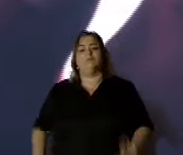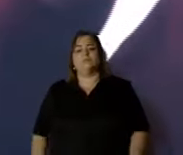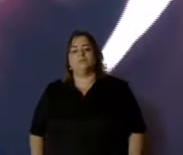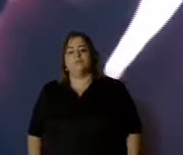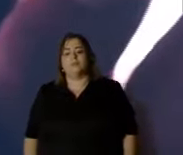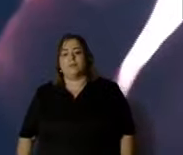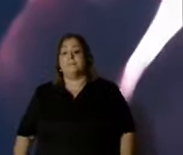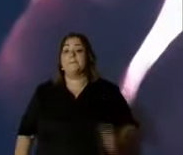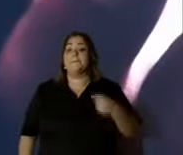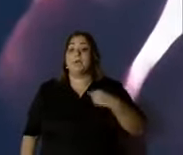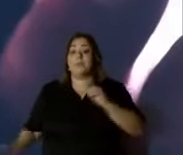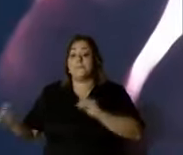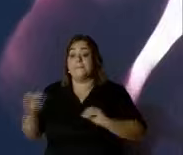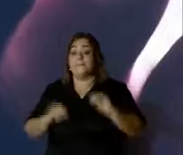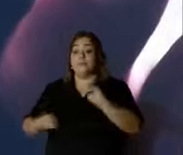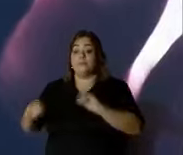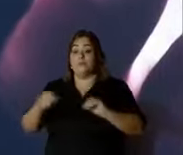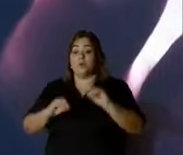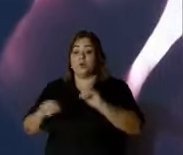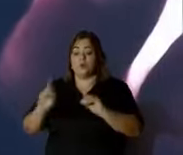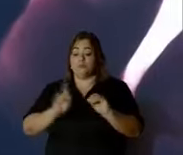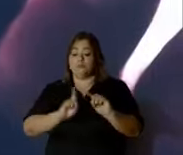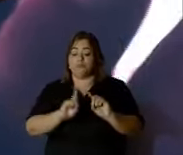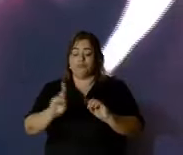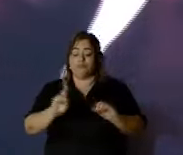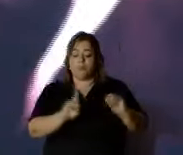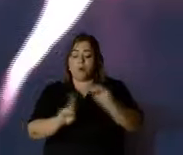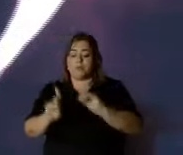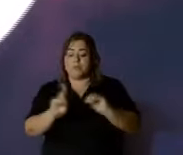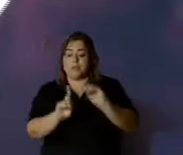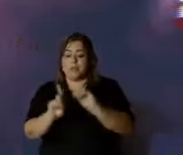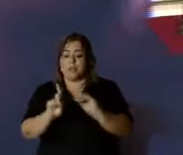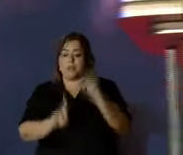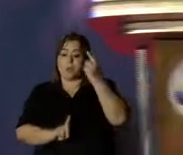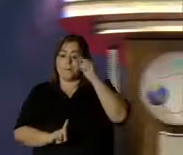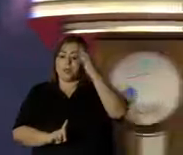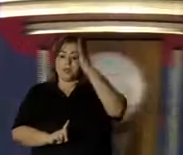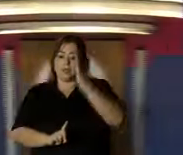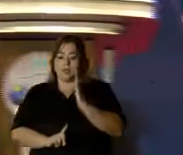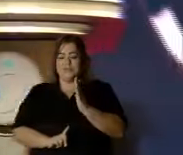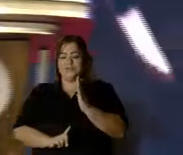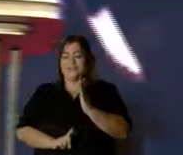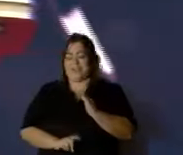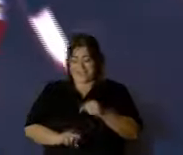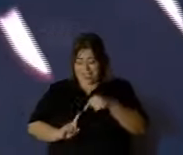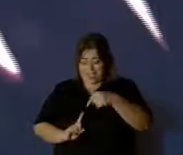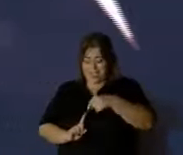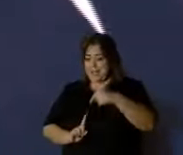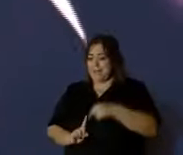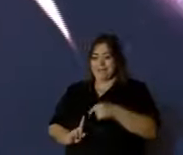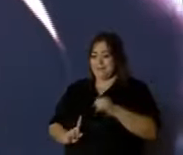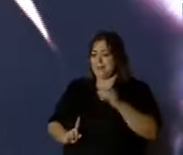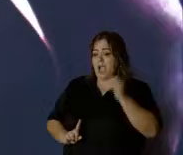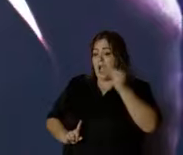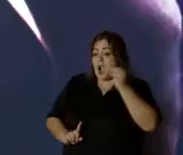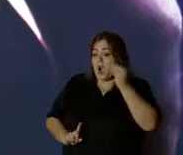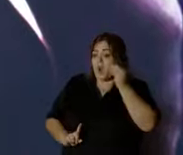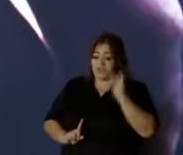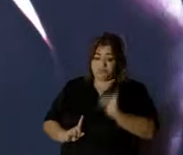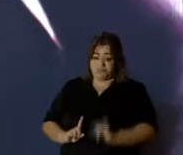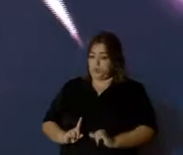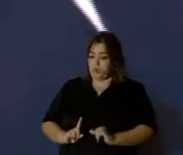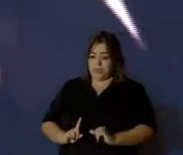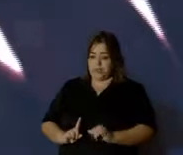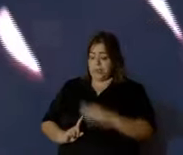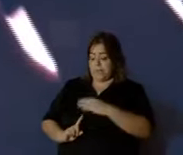Hay que estar en movimiento para Dios. Si ella se queda en su casa, ella no recibe nada. Y